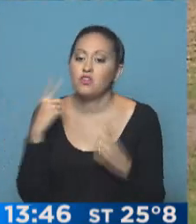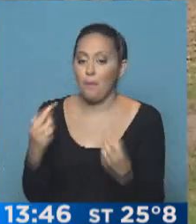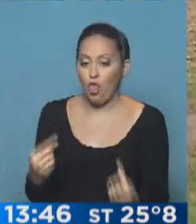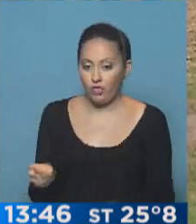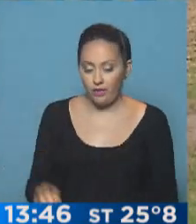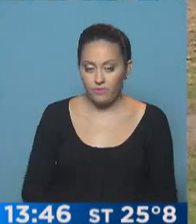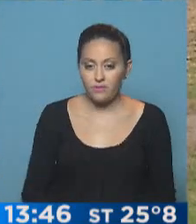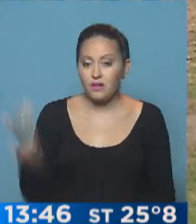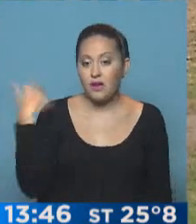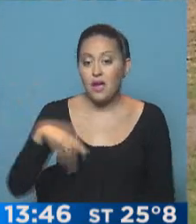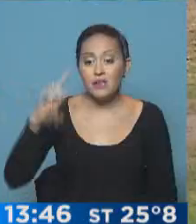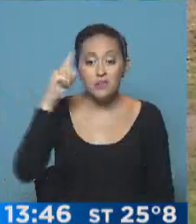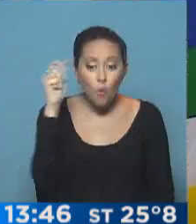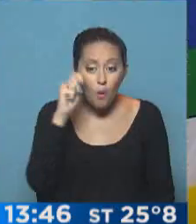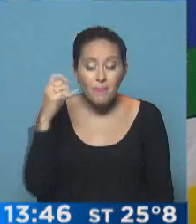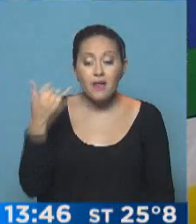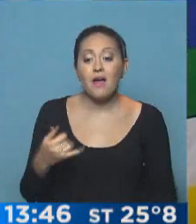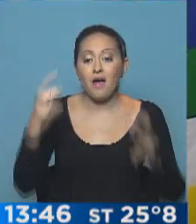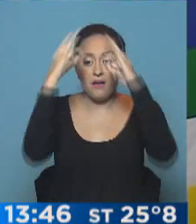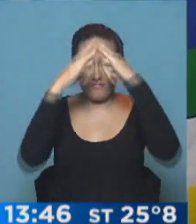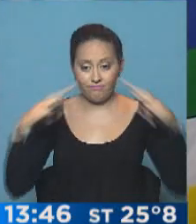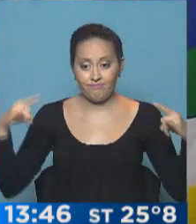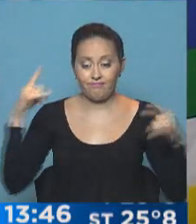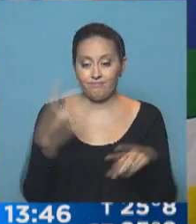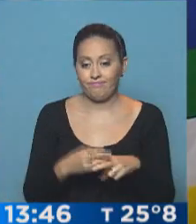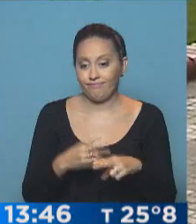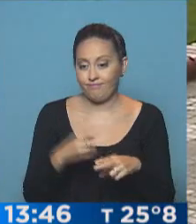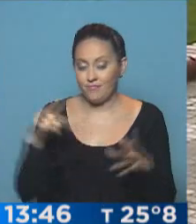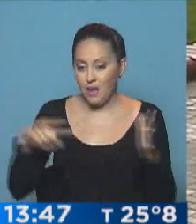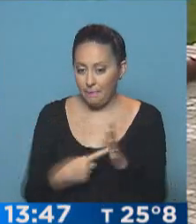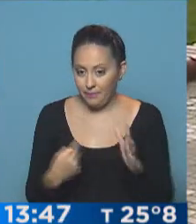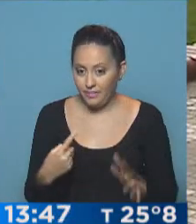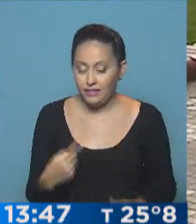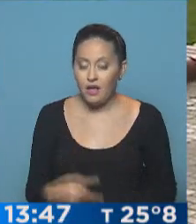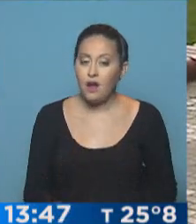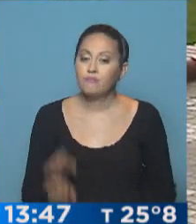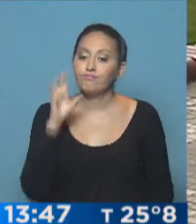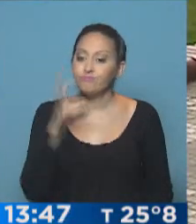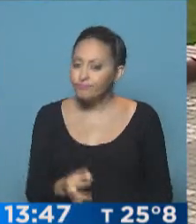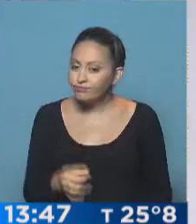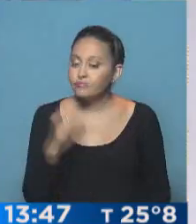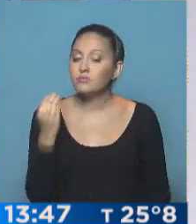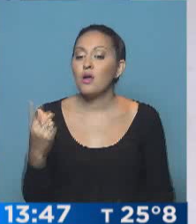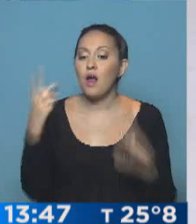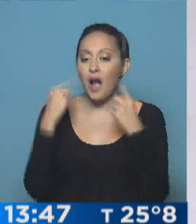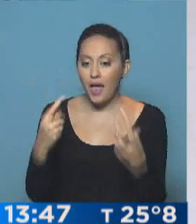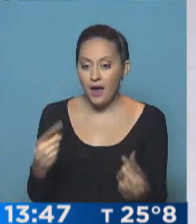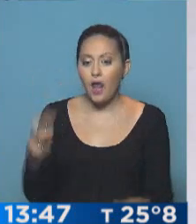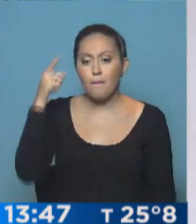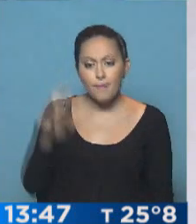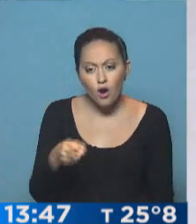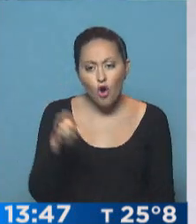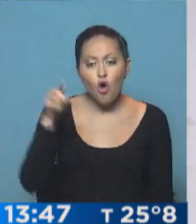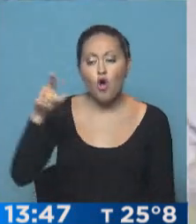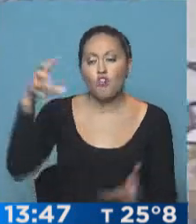Desde hace un mes, esta carpa en Plaza Lavalle, pleno centro porteño, es el símbolo de un reclamo en contra de la